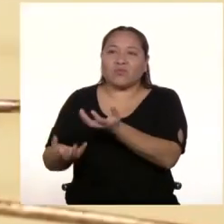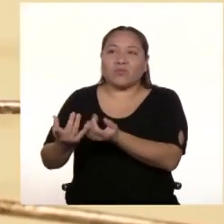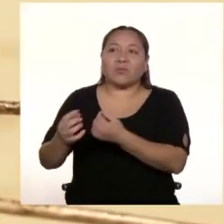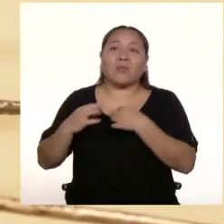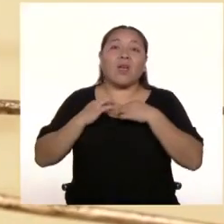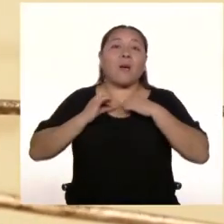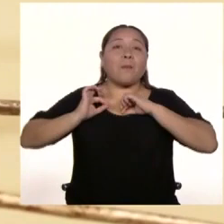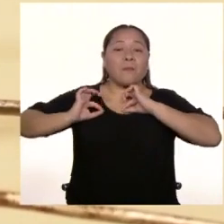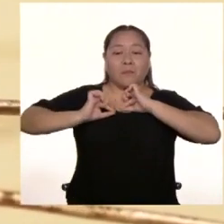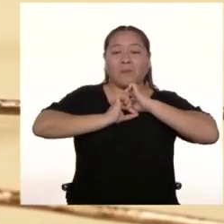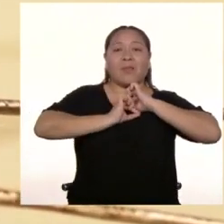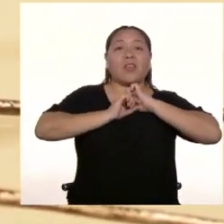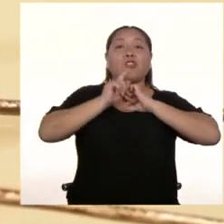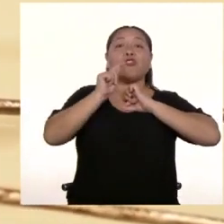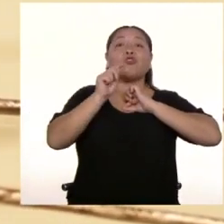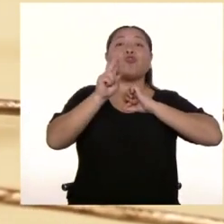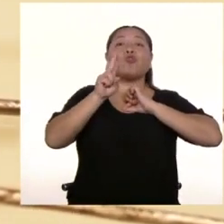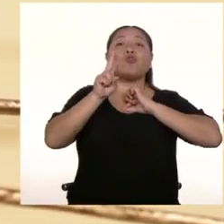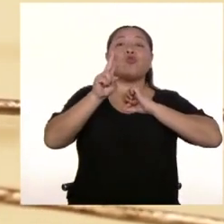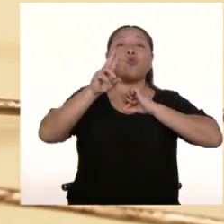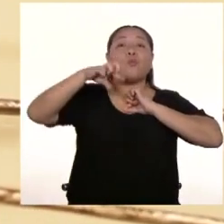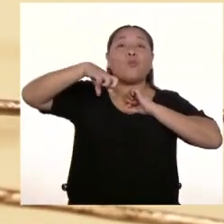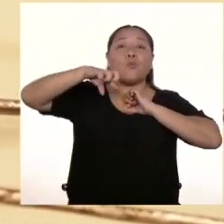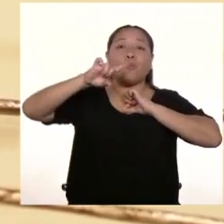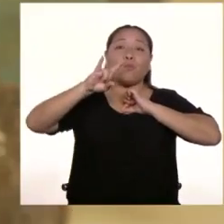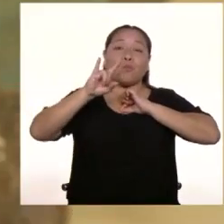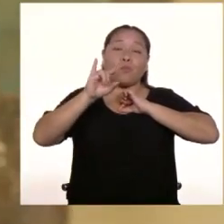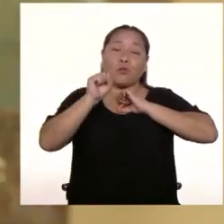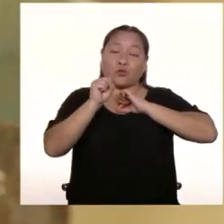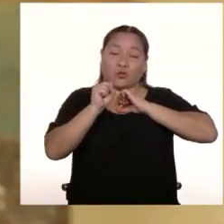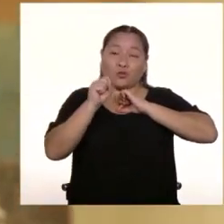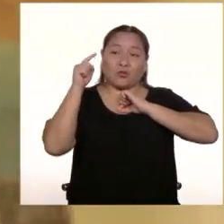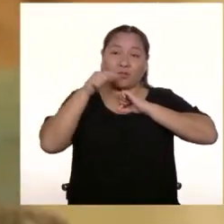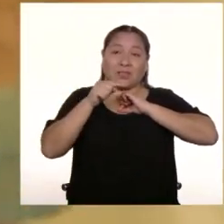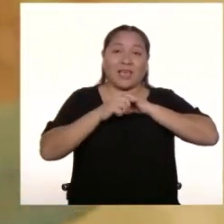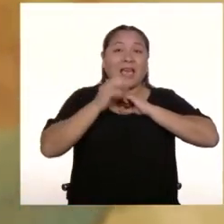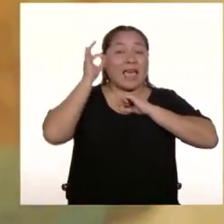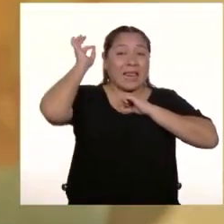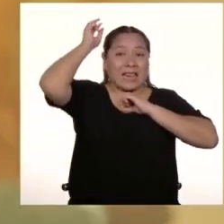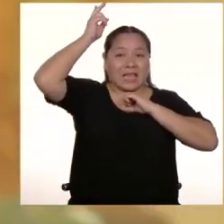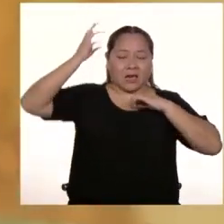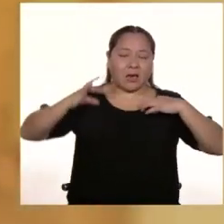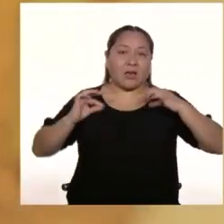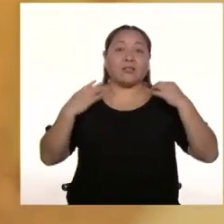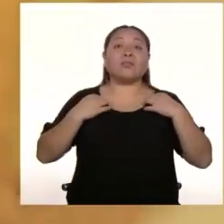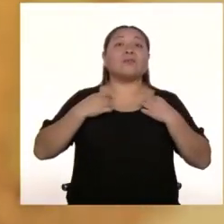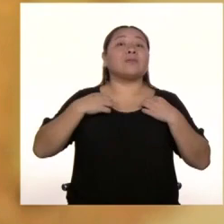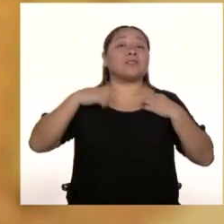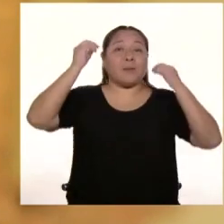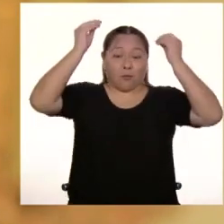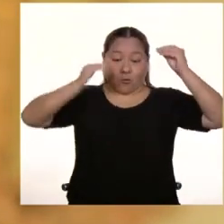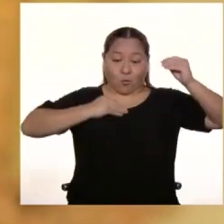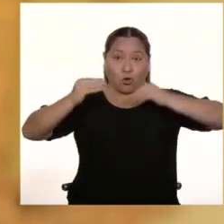tupus y otras obras de orfebrería con las que el Inca y sus sacerdotes adornaban sus atuendos.